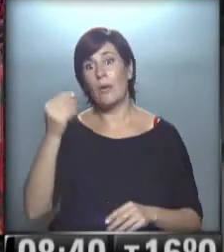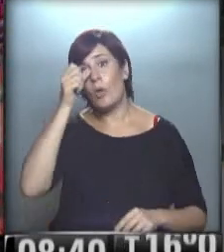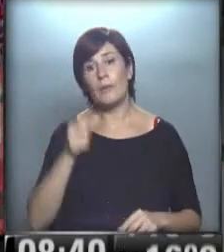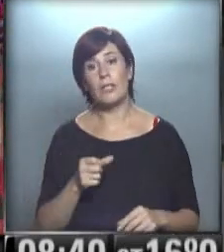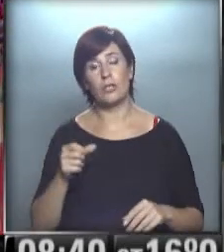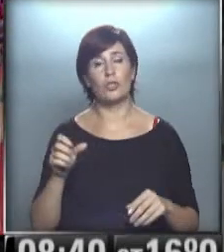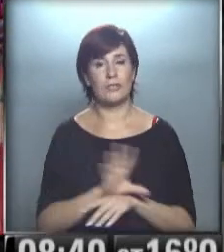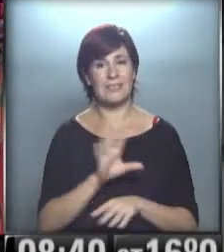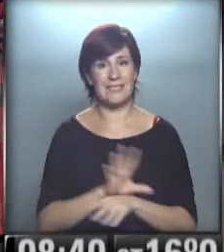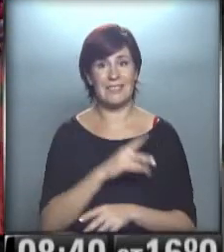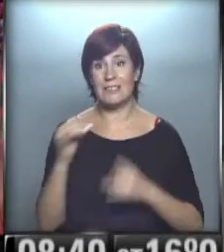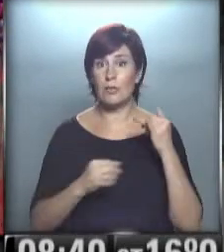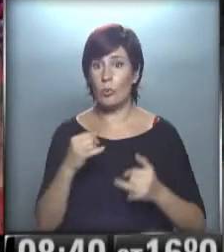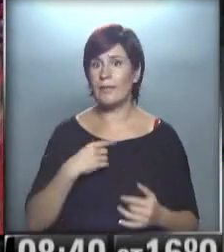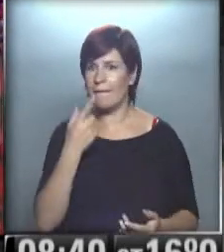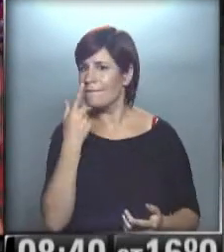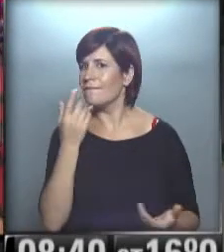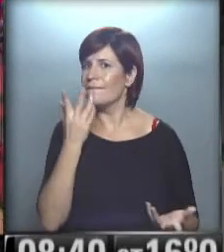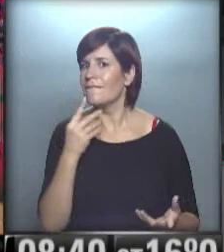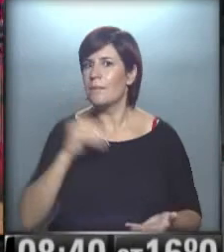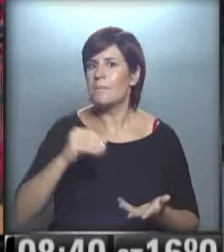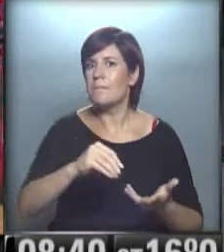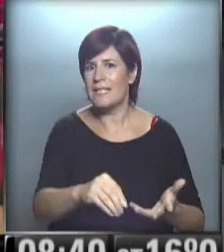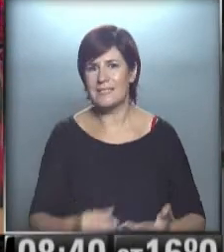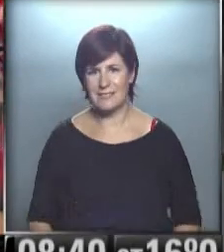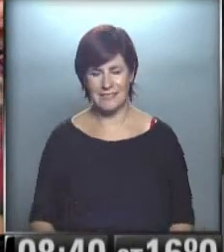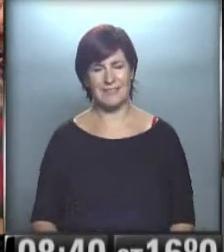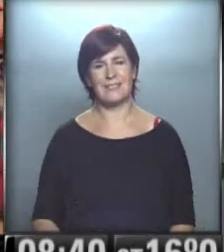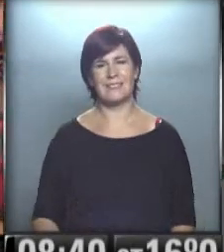para ir al cine. Y te las cuenta de tal manera que querés verlas todas. Yo quiero ver todas. En un ratito la segunda parte. Ahora...